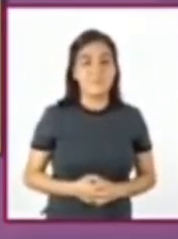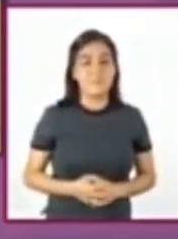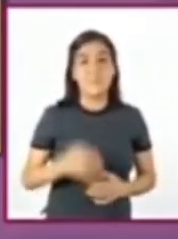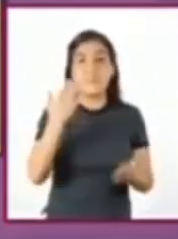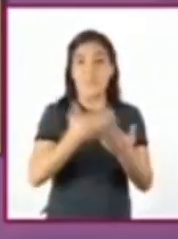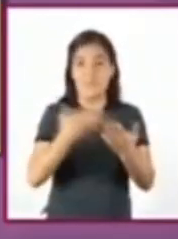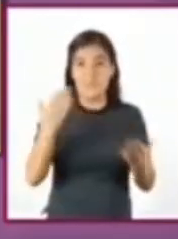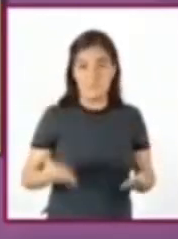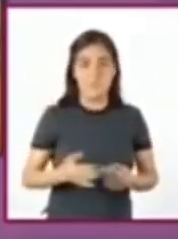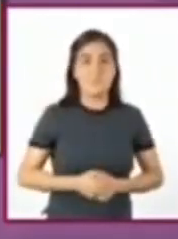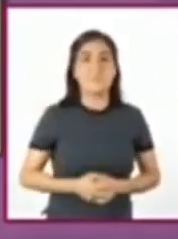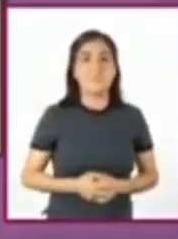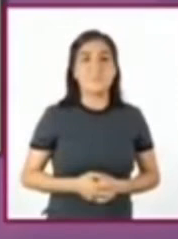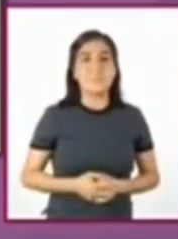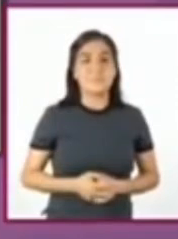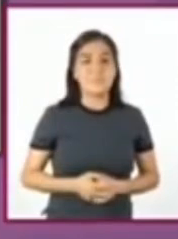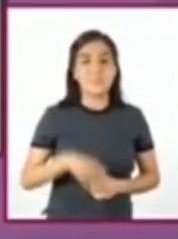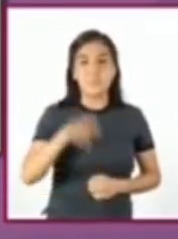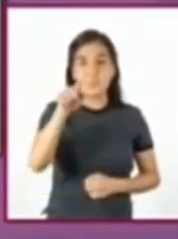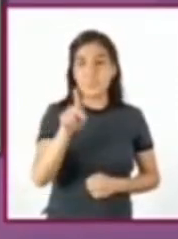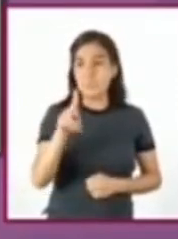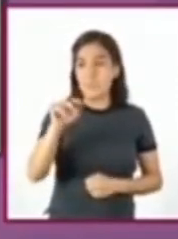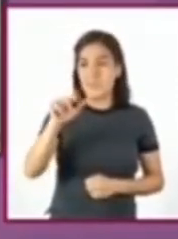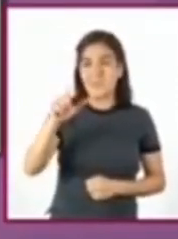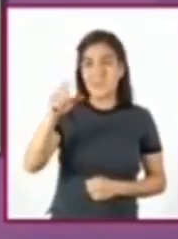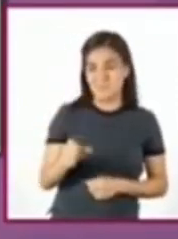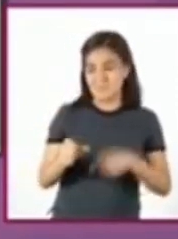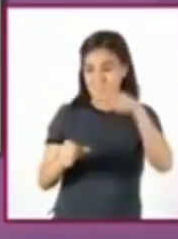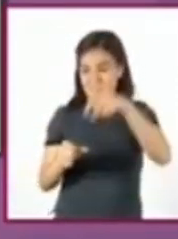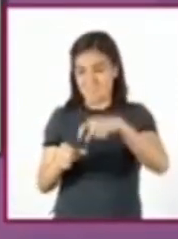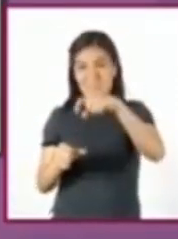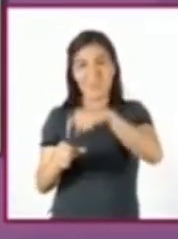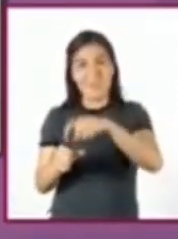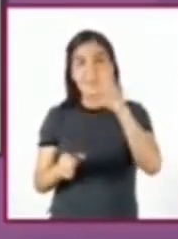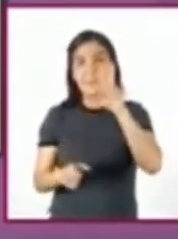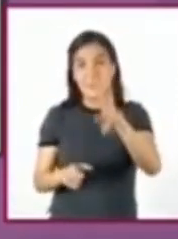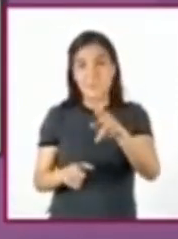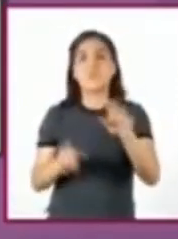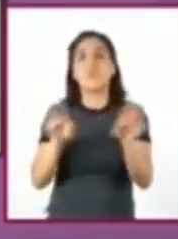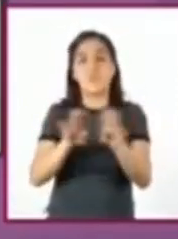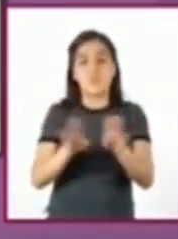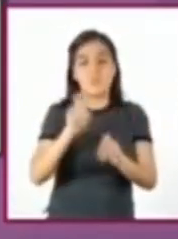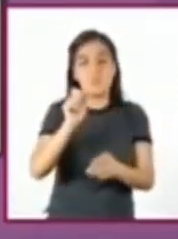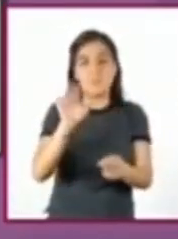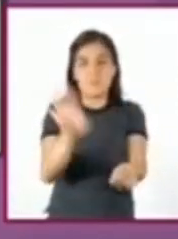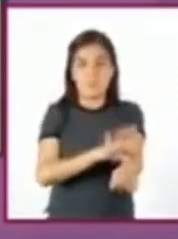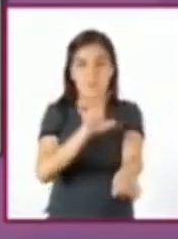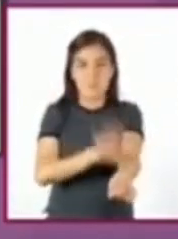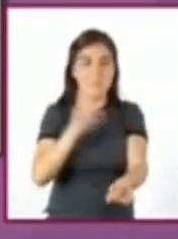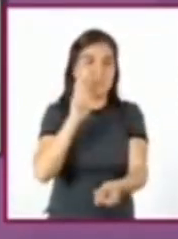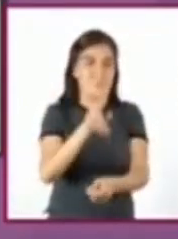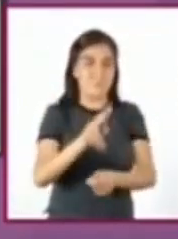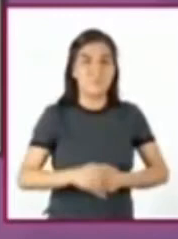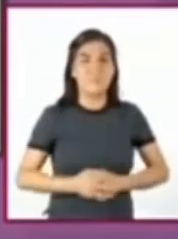Ahora, tomemos el portapilas y conectemos sus terminales a los cables del foco.